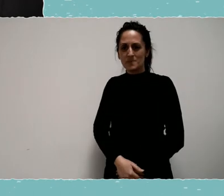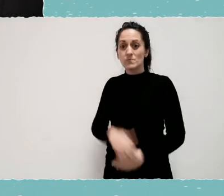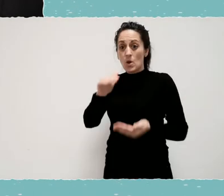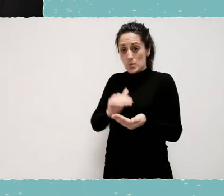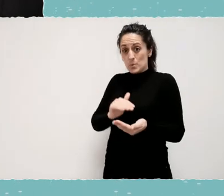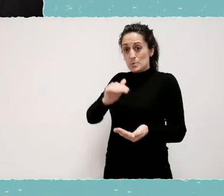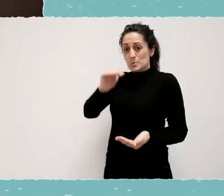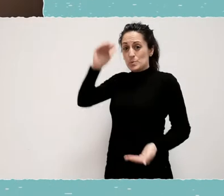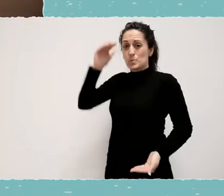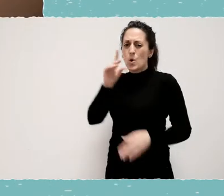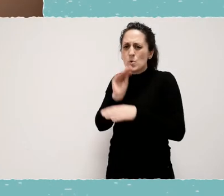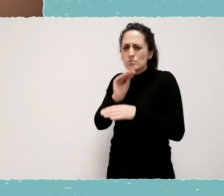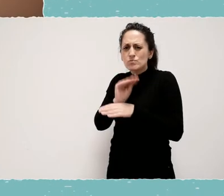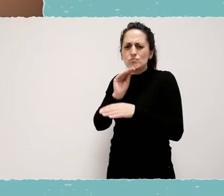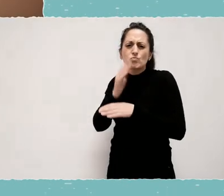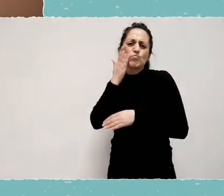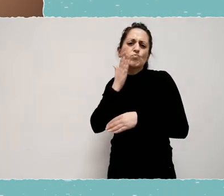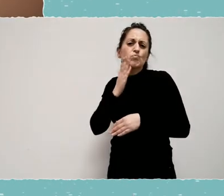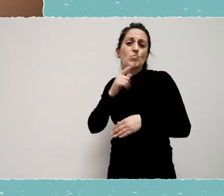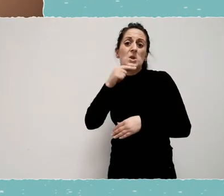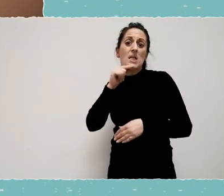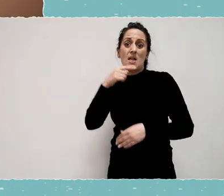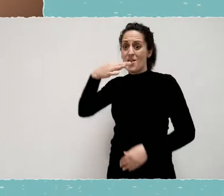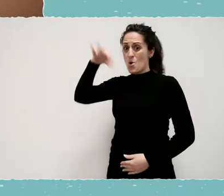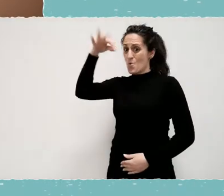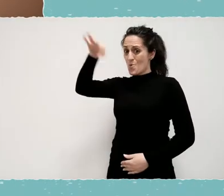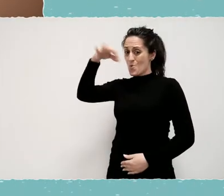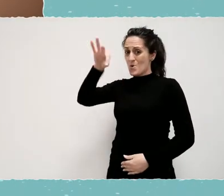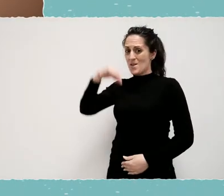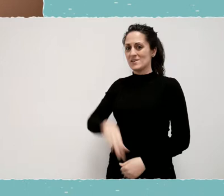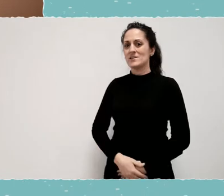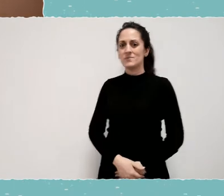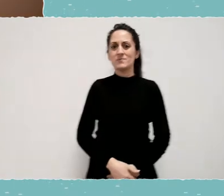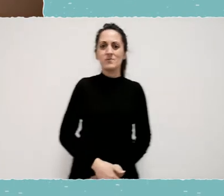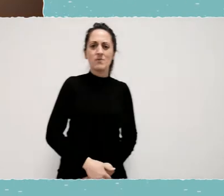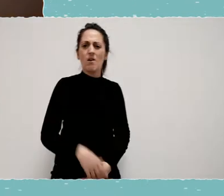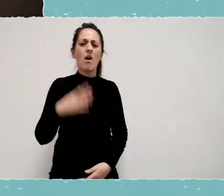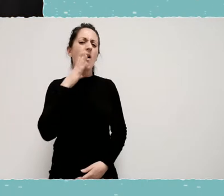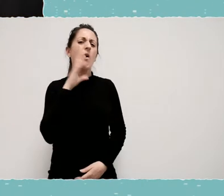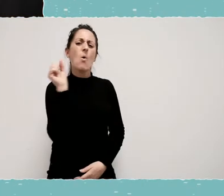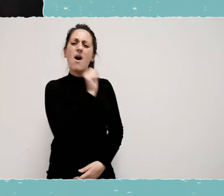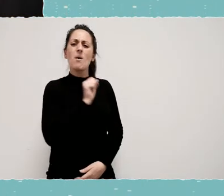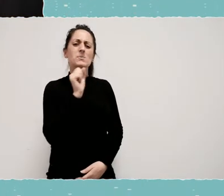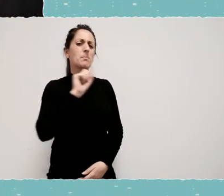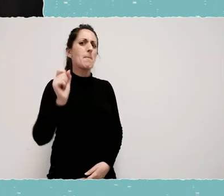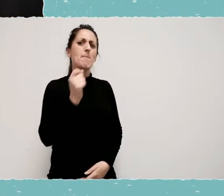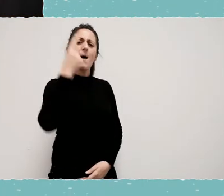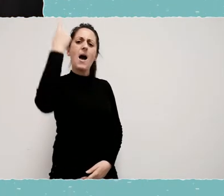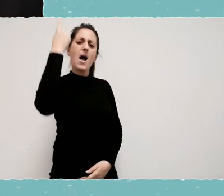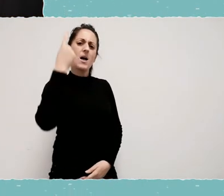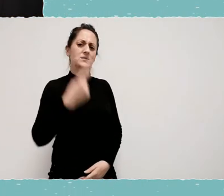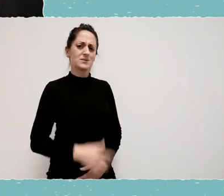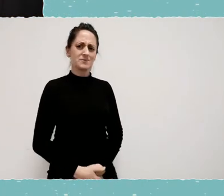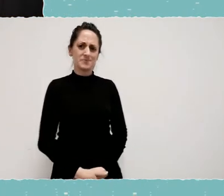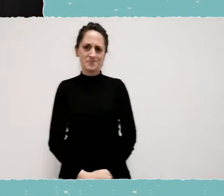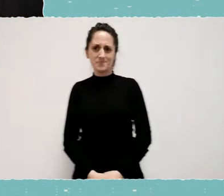Foi medrando a criatura entre coidados e mecos, pois era a única nena e os avós non tiñan netos. Ai, cousa bonita de nena,